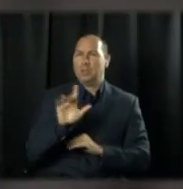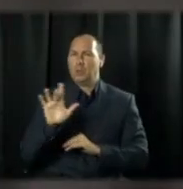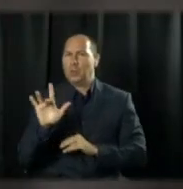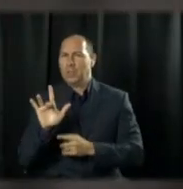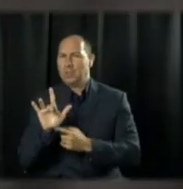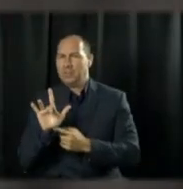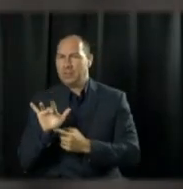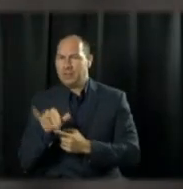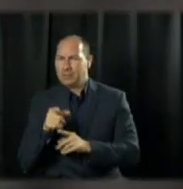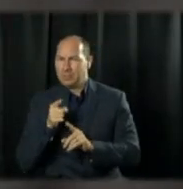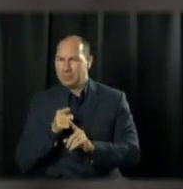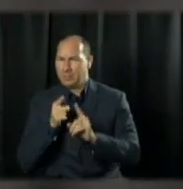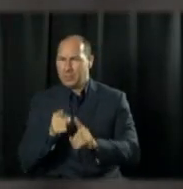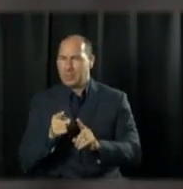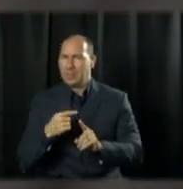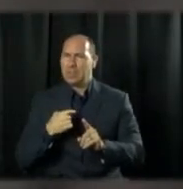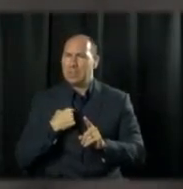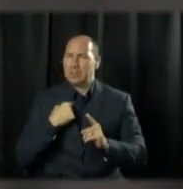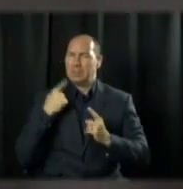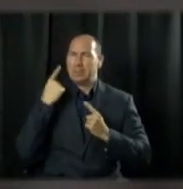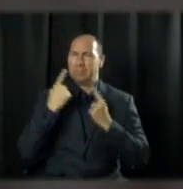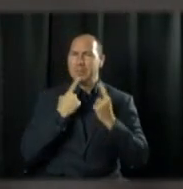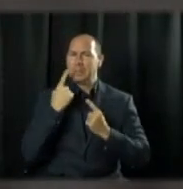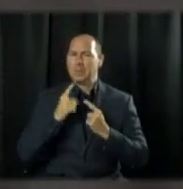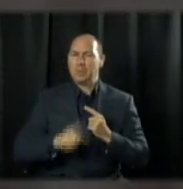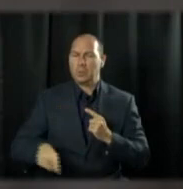renovables. Me pregunto por qué